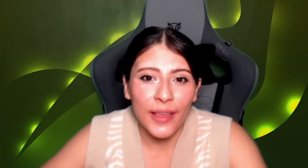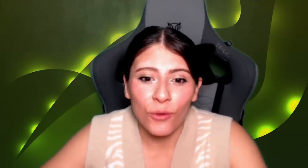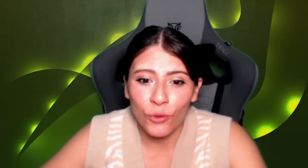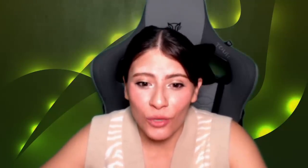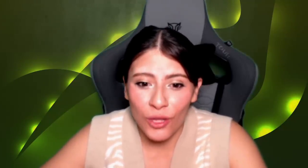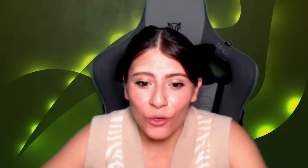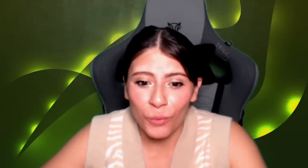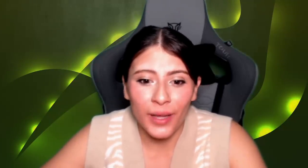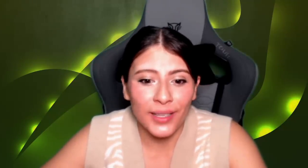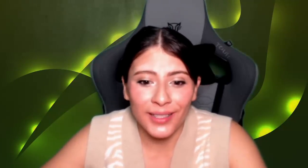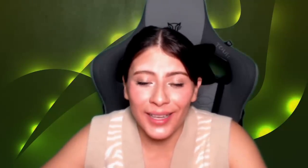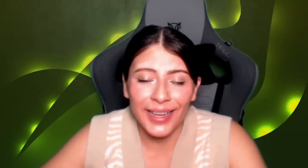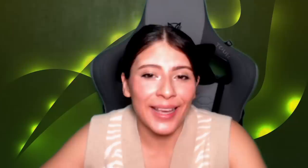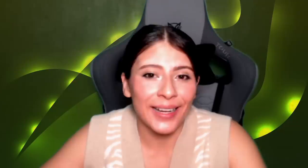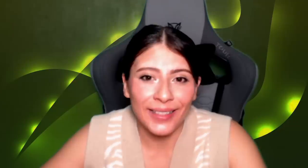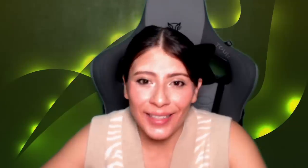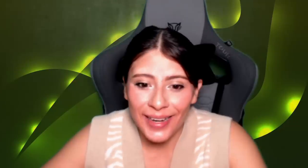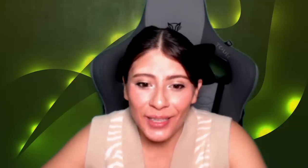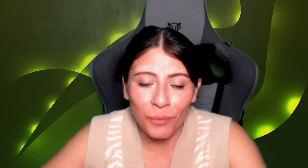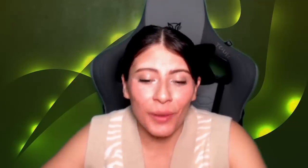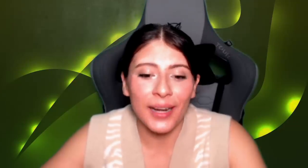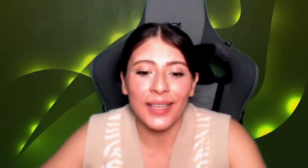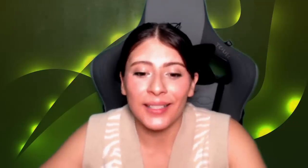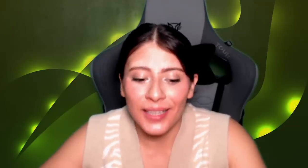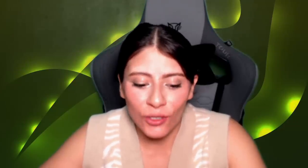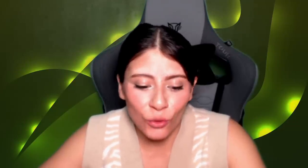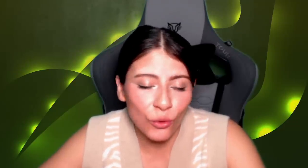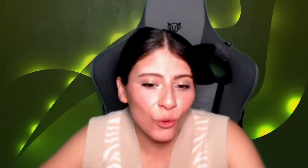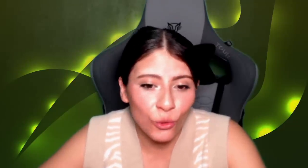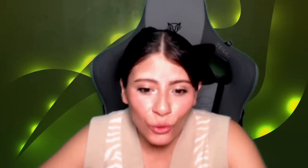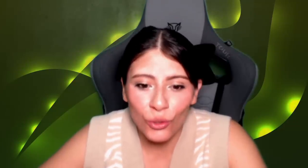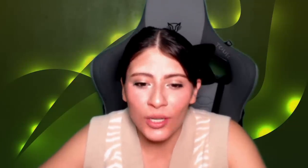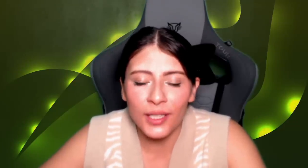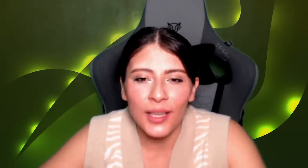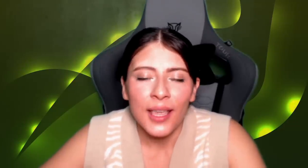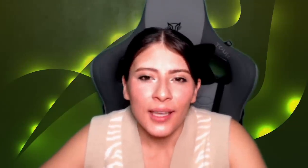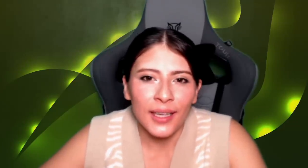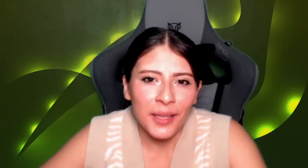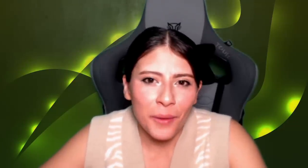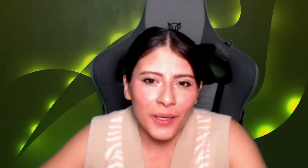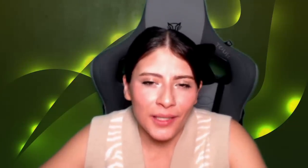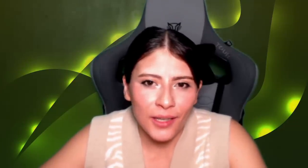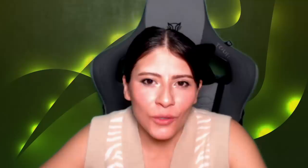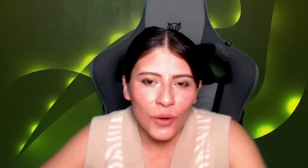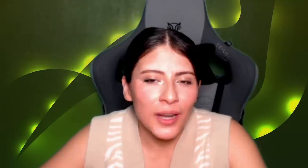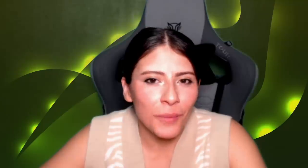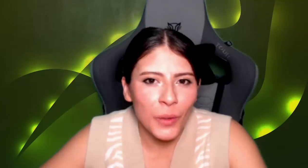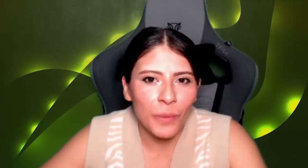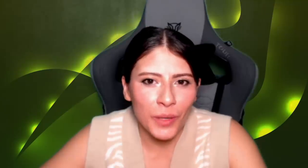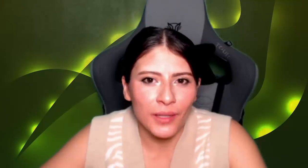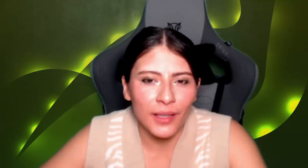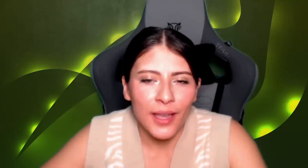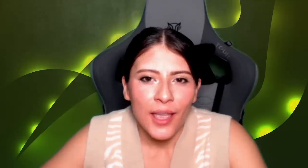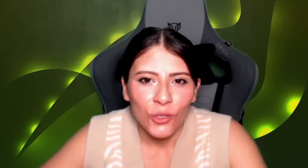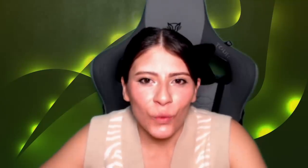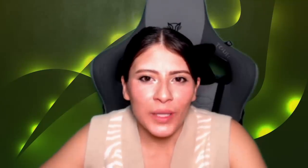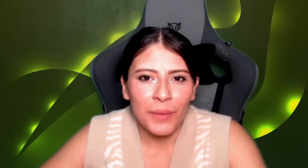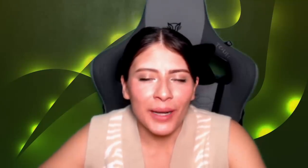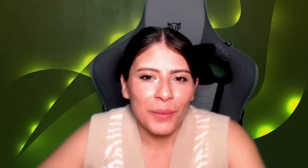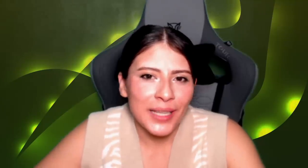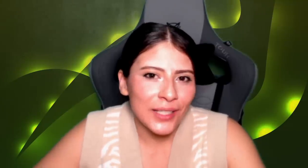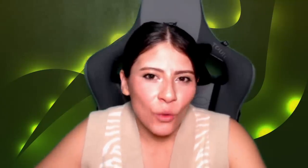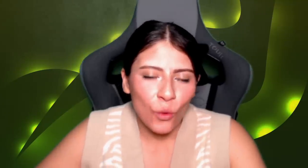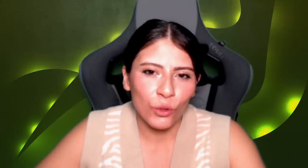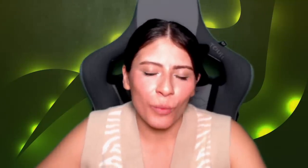los Estados Unidos para hacer carreteras, para hacer sus construcciones y aquí devastando el medio ambiente. Soy